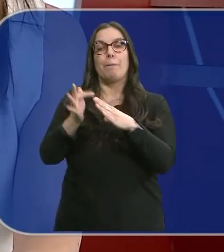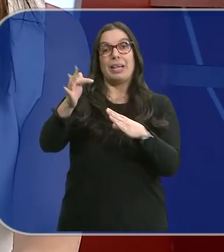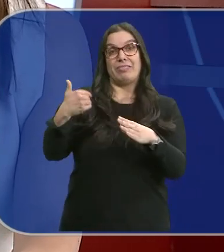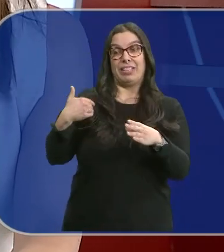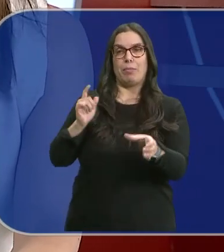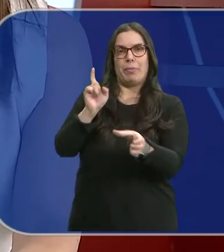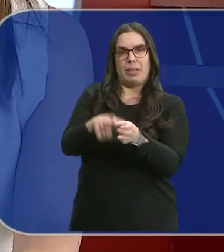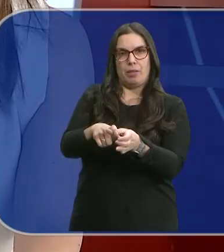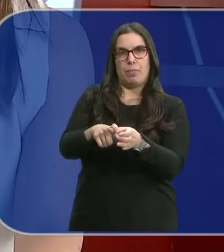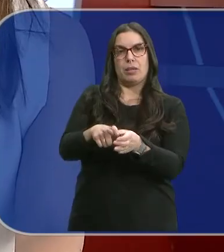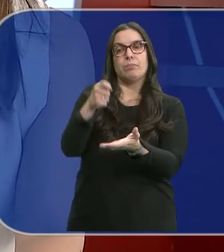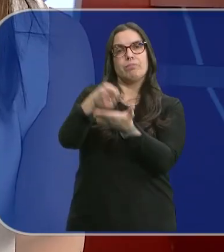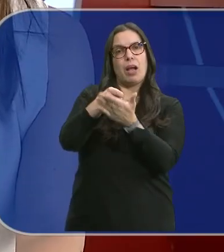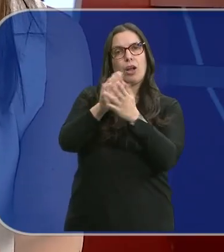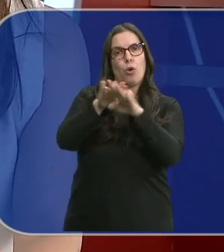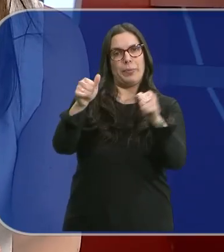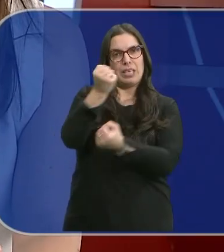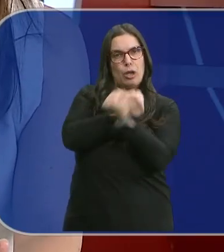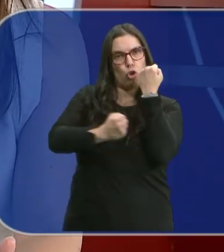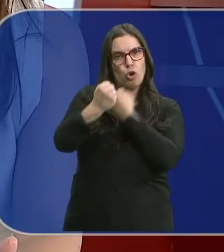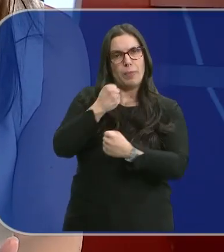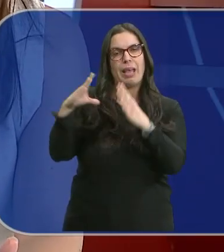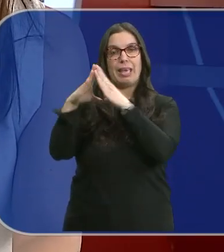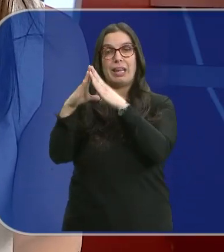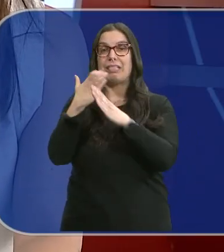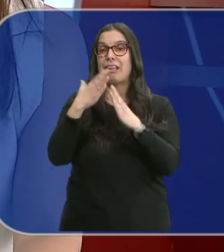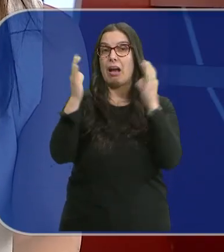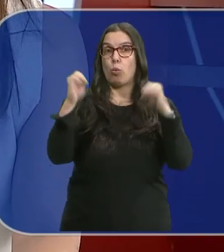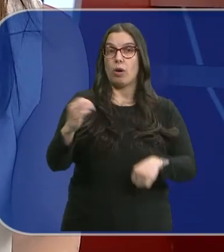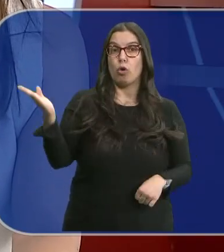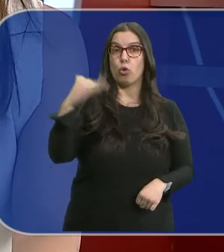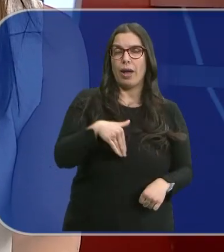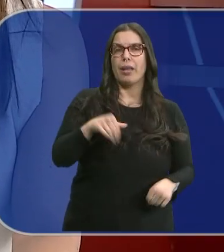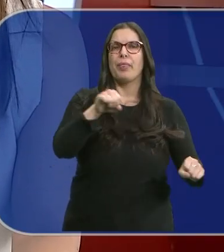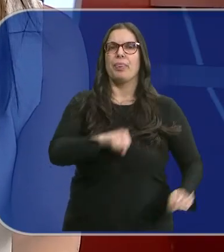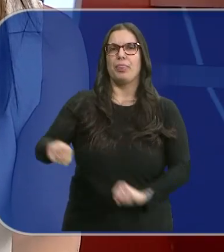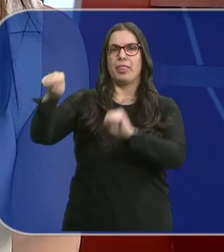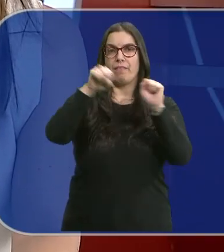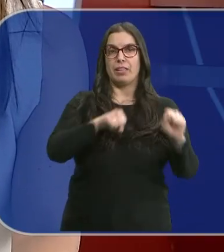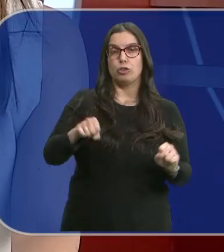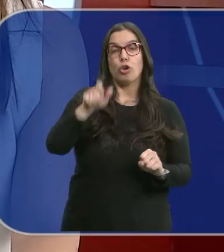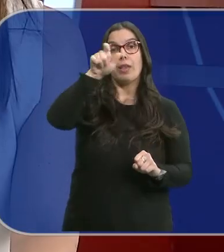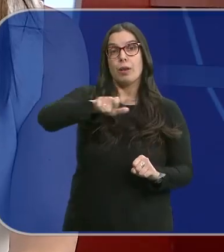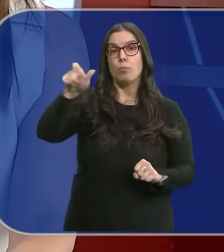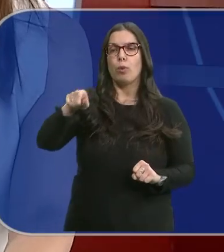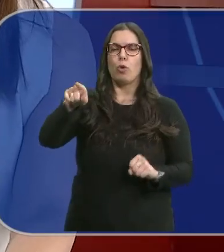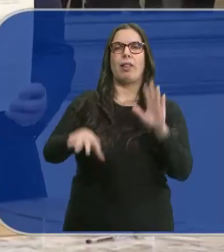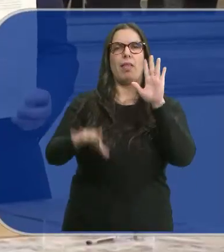víctimas. Las reparaciones económicas serán a cargo de la Iglesia y, si no hay acuerdo, el defensor del pueblo tendrá la última palabra.